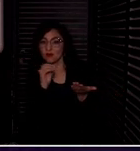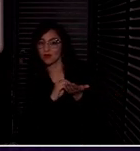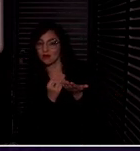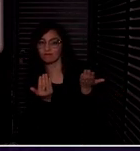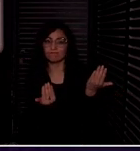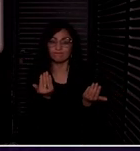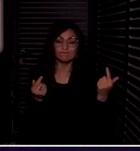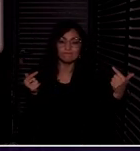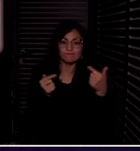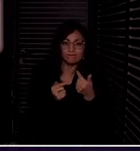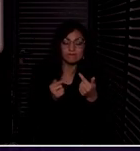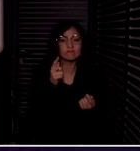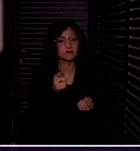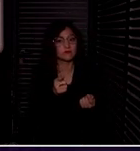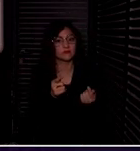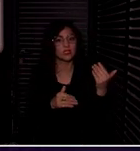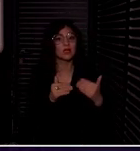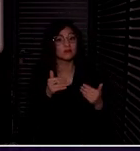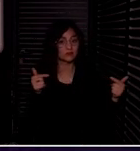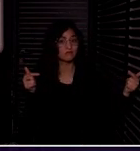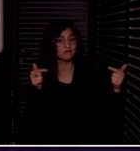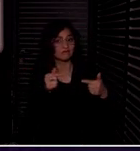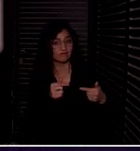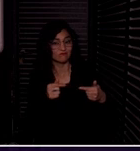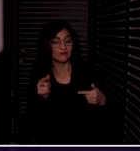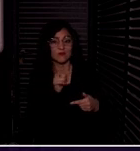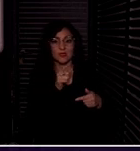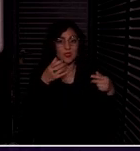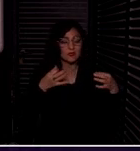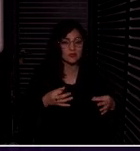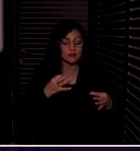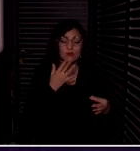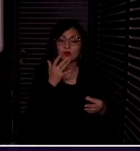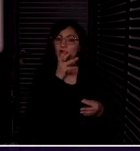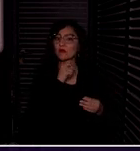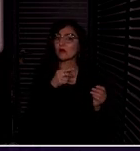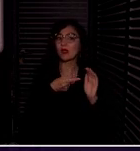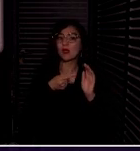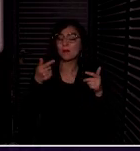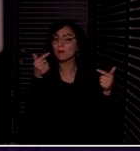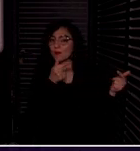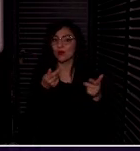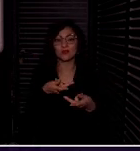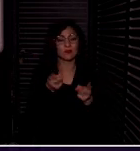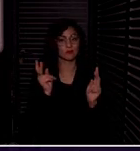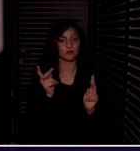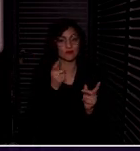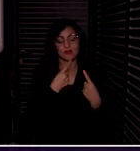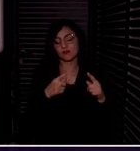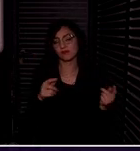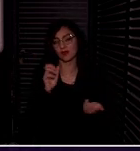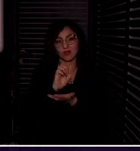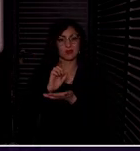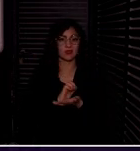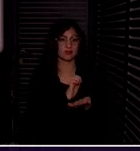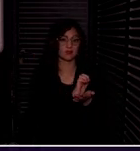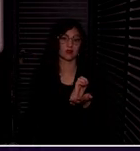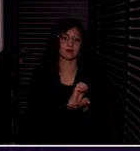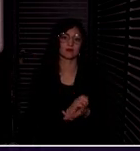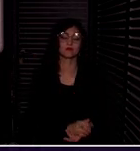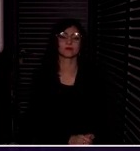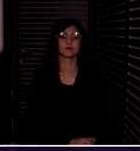tendencias apuntan a contradicciones no resueltas porque no ha habido una política pública activa por parte de los Estados y de